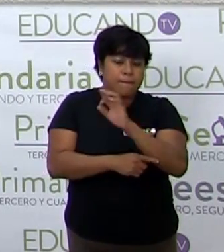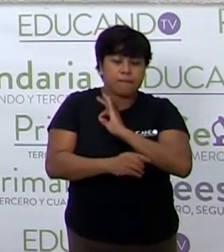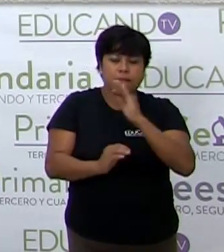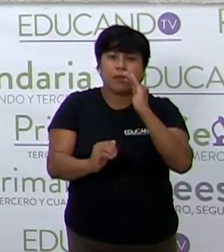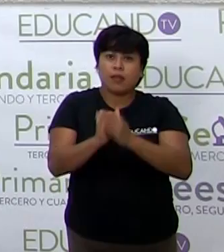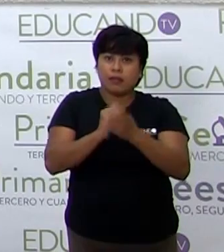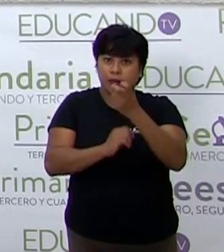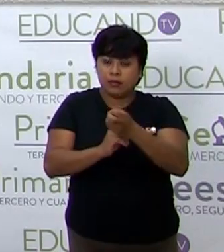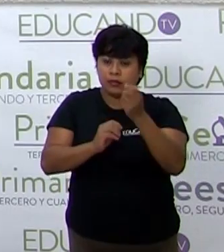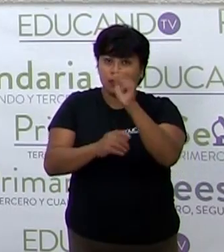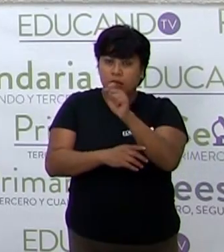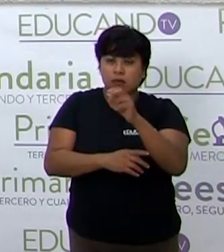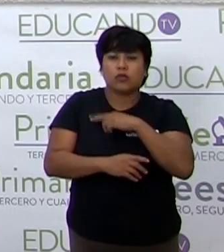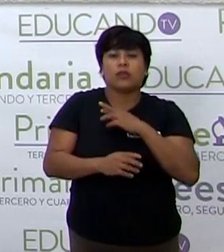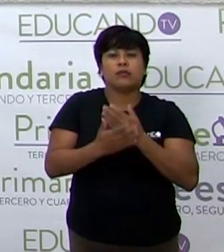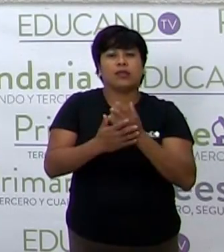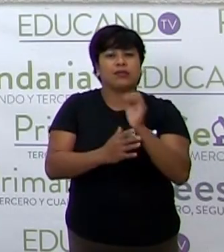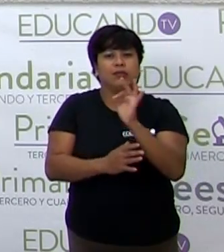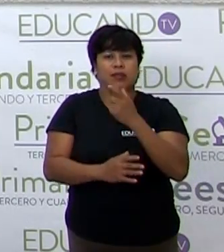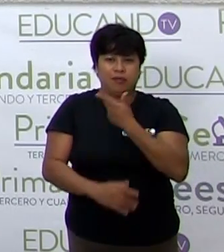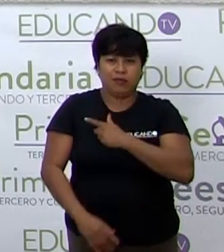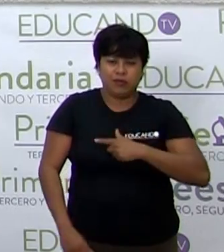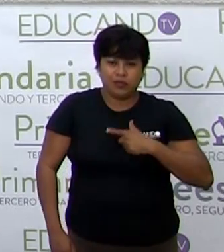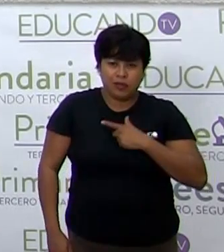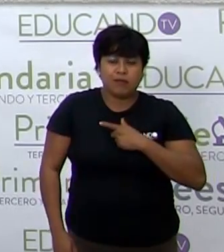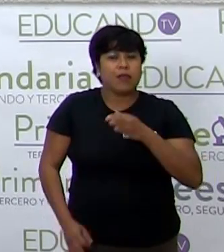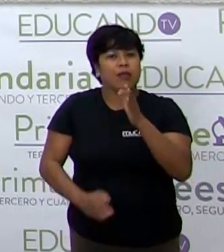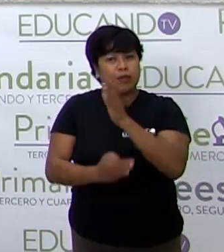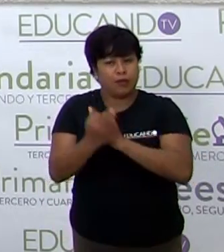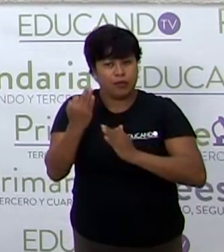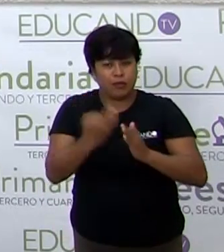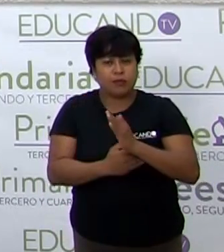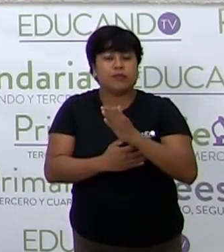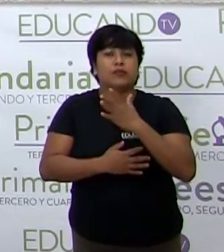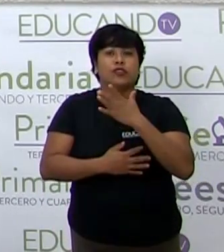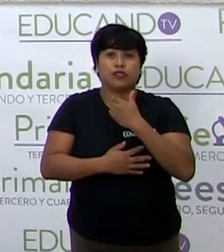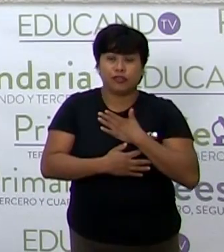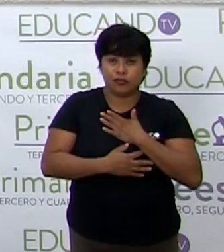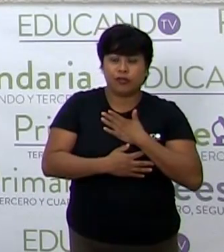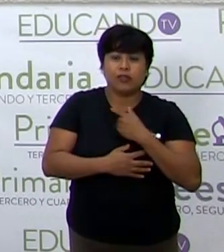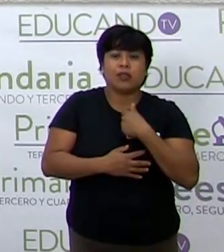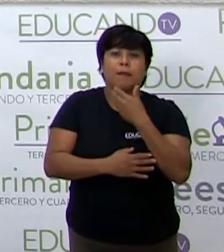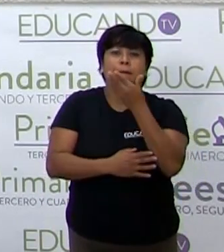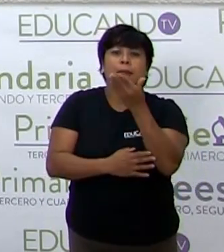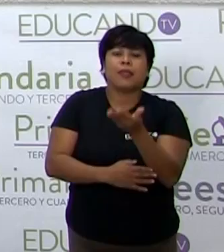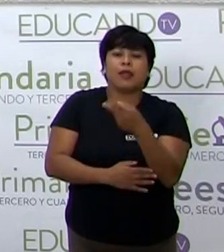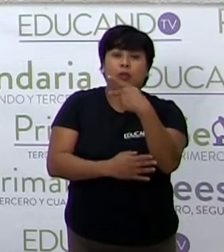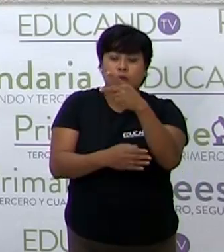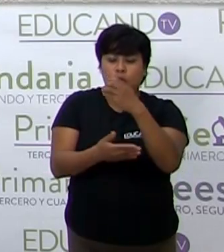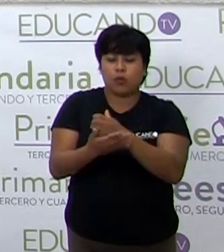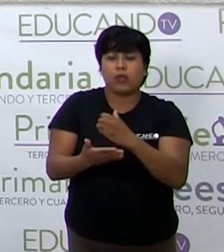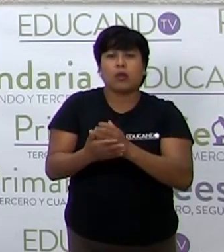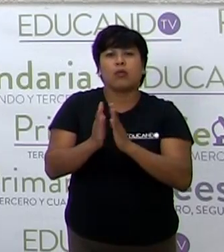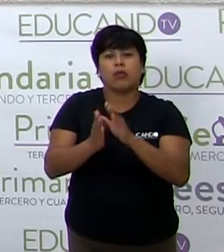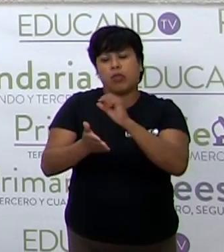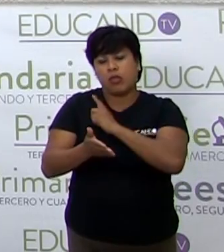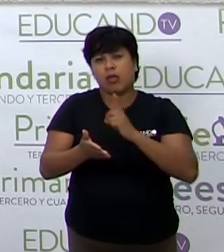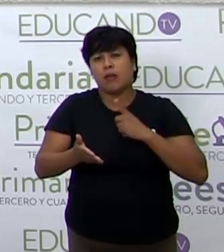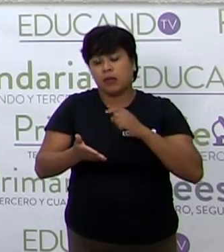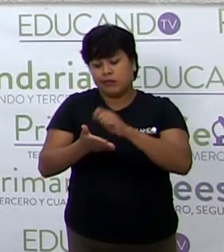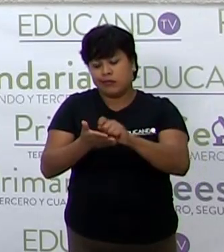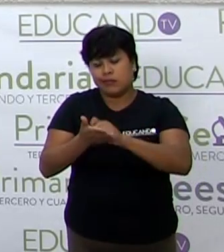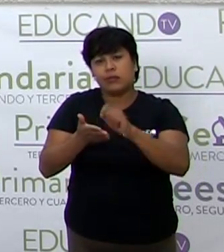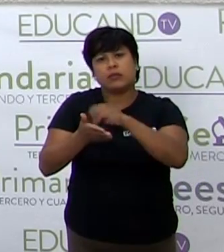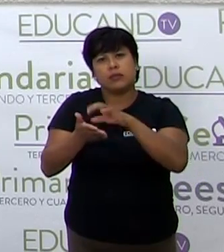esas fórmulas y yo espero que les haya gustado. De manera general, yo te pediría que en tu cuaderno puedas estar anotando las fórmulas